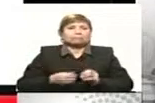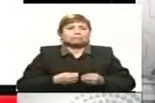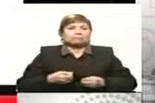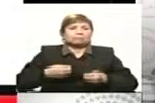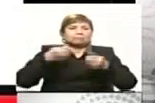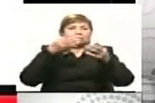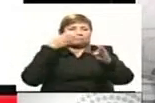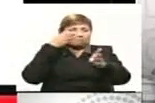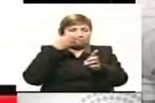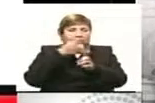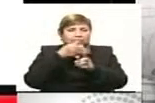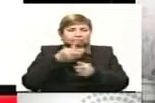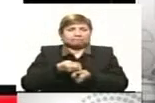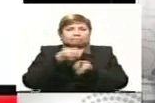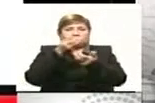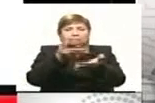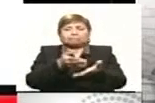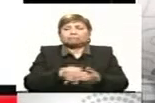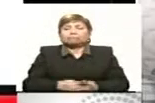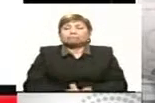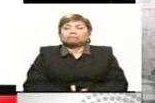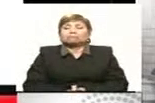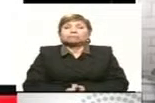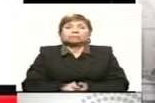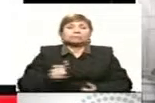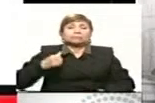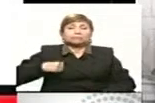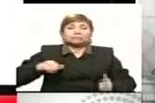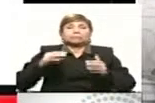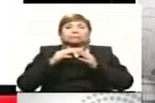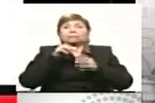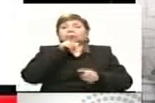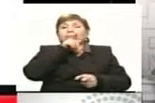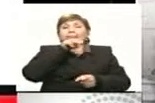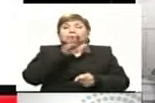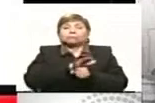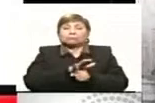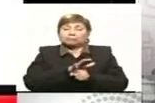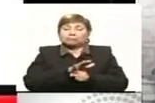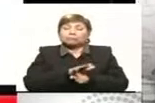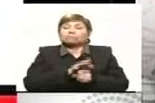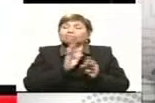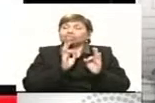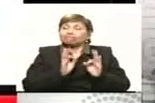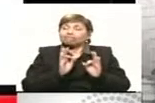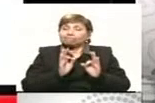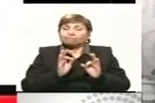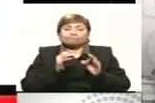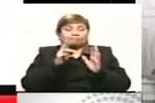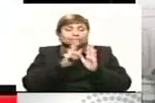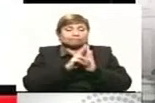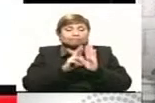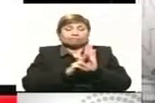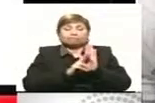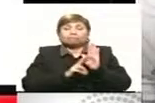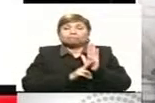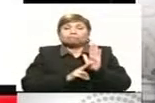transferirlo directamente a las municipalidades con un compromiso de, ¿no?, con determinadas reglas para